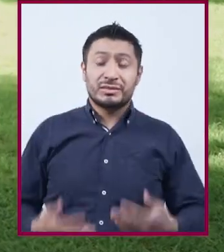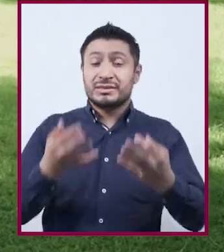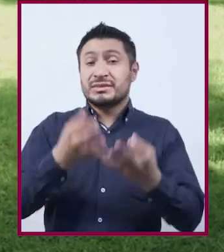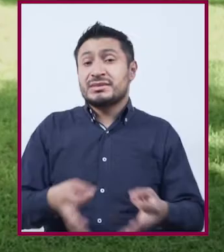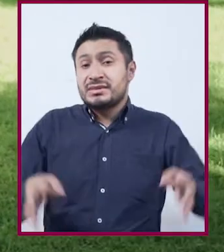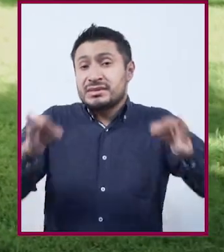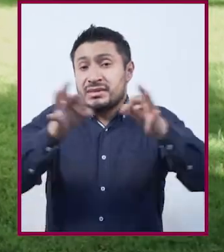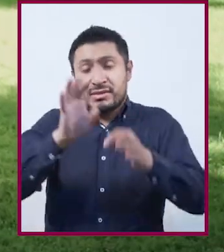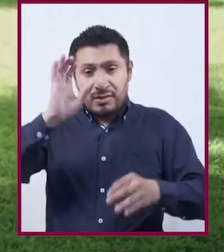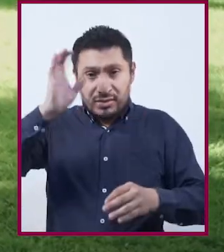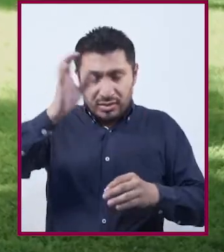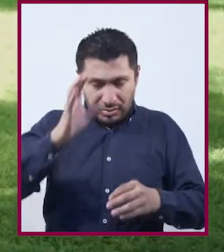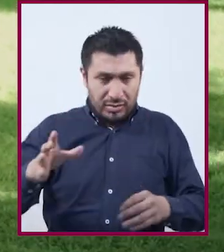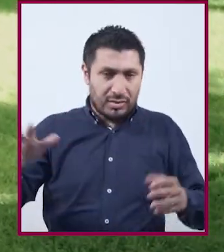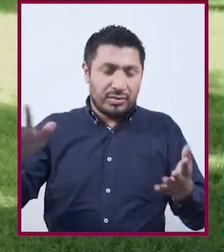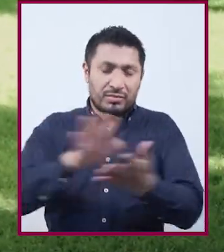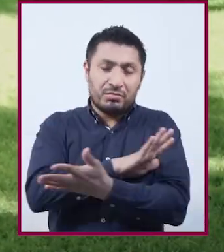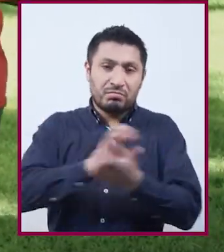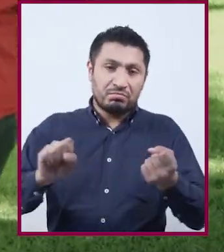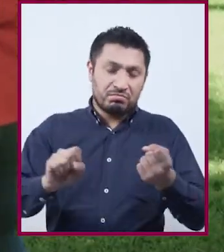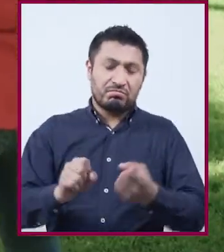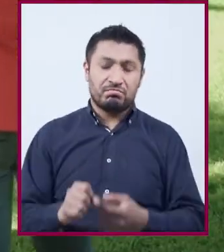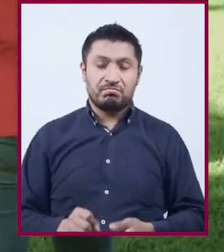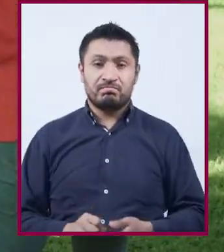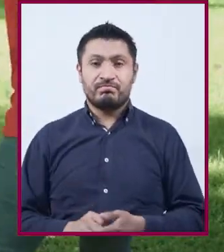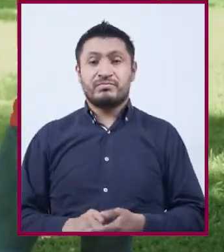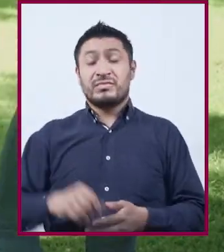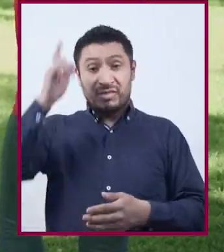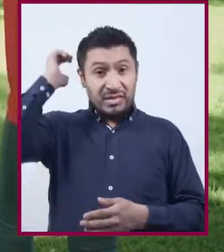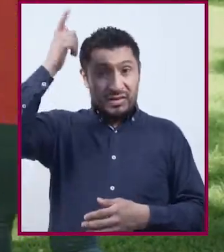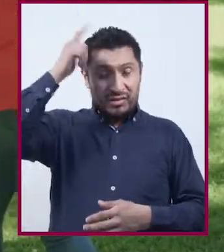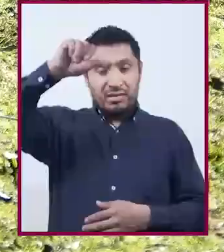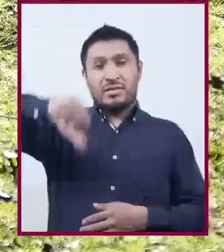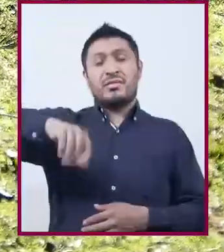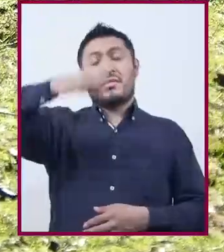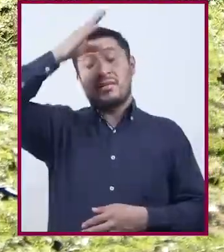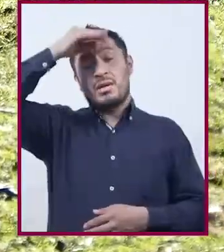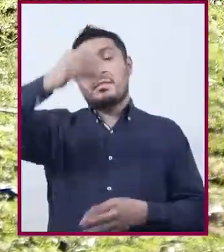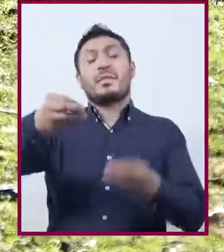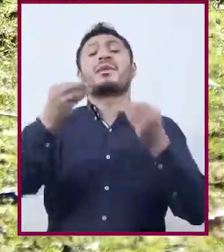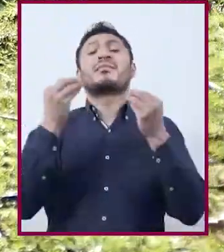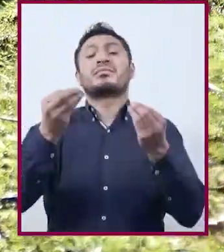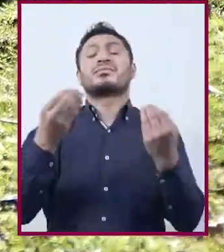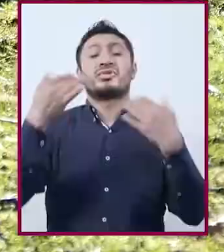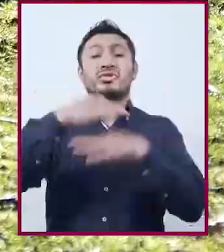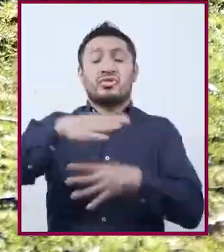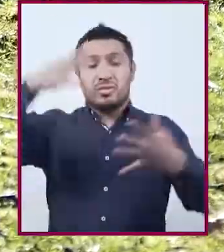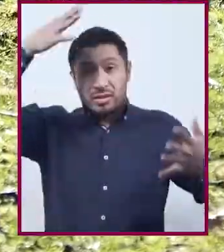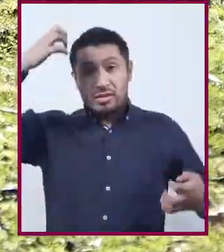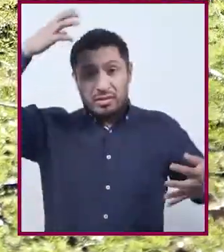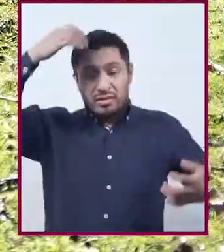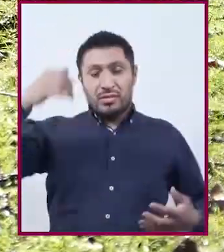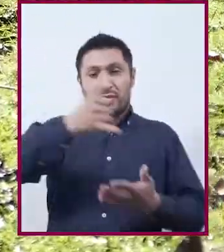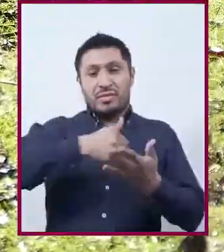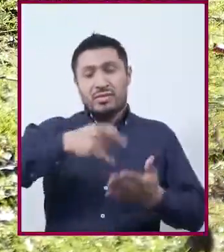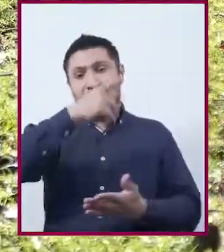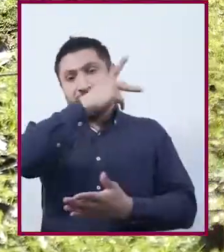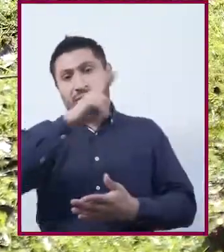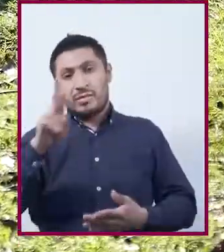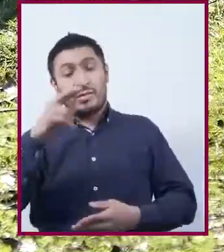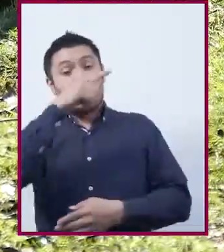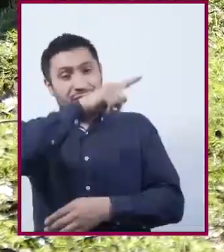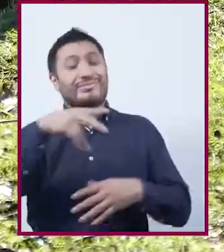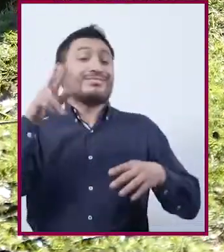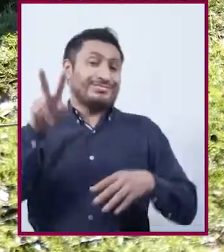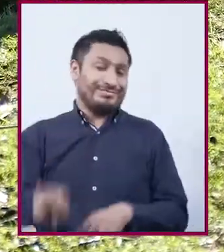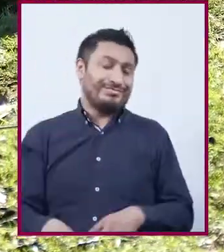mejores relaciones humanas, muy importantes al momento de afrontar catástrofes. Ojalá que hayamos aprendido mucho de los monos de la